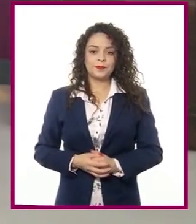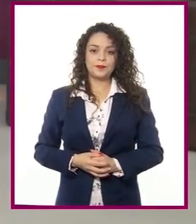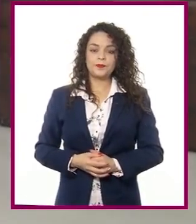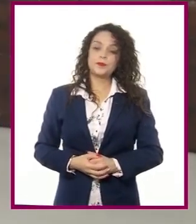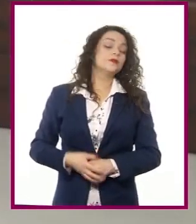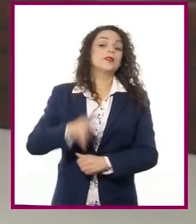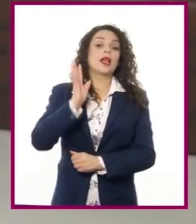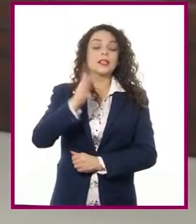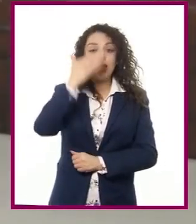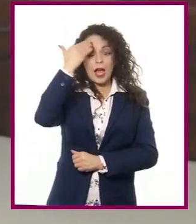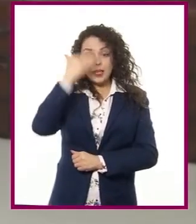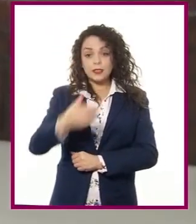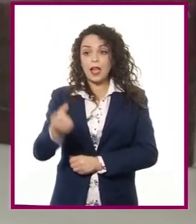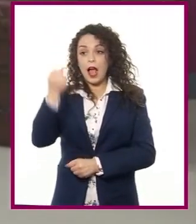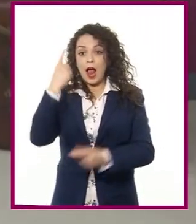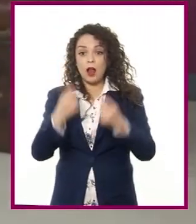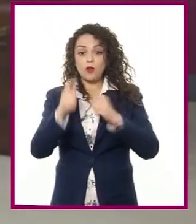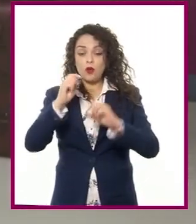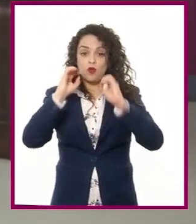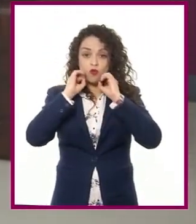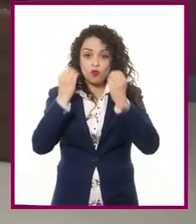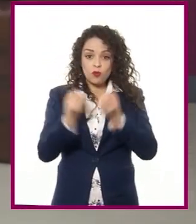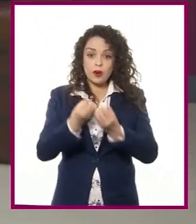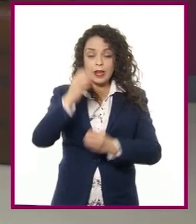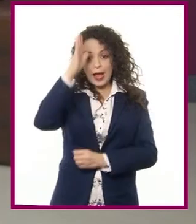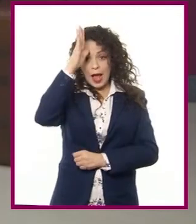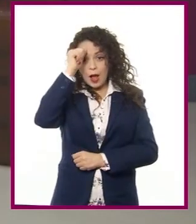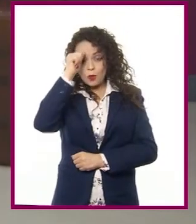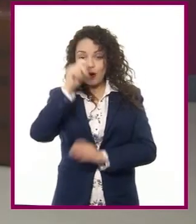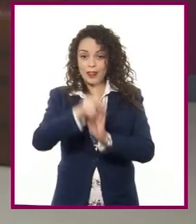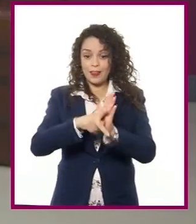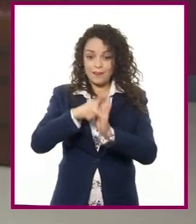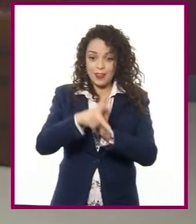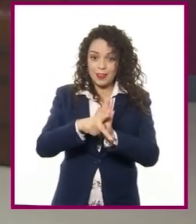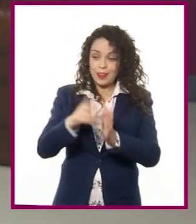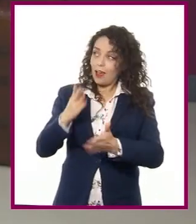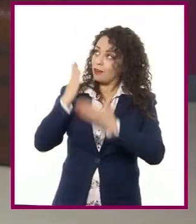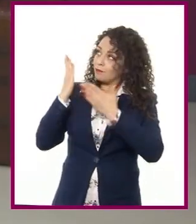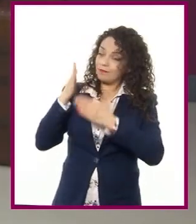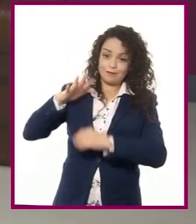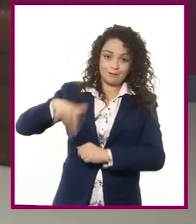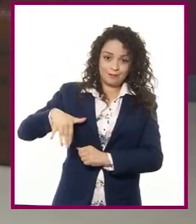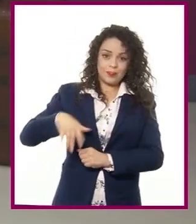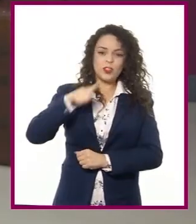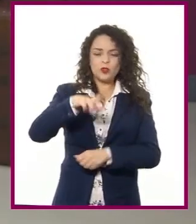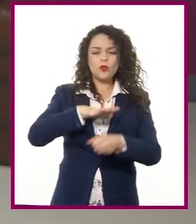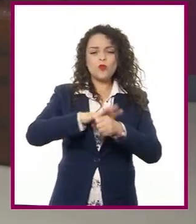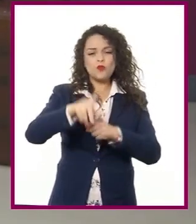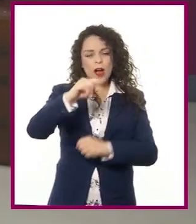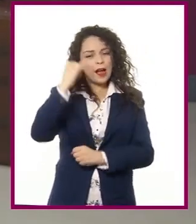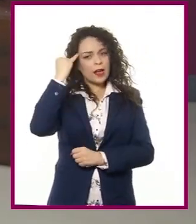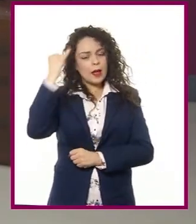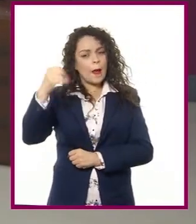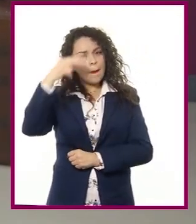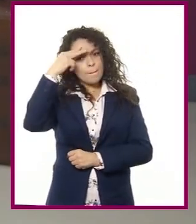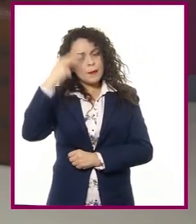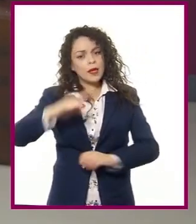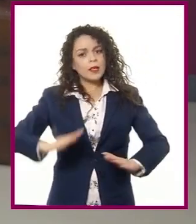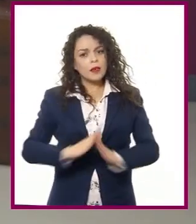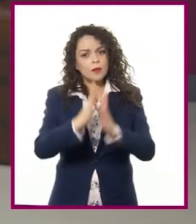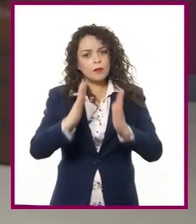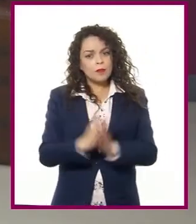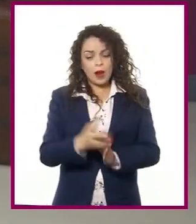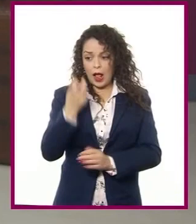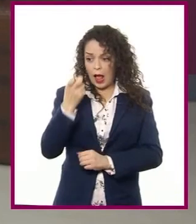¿Conocían alguna de las organizaciones y tratados mencionados en el video? ¿En cuáles se imaginan que participa México y cómo se vería afectado con